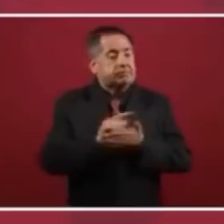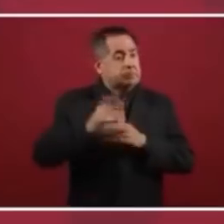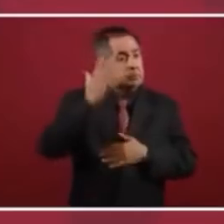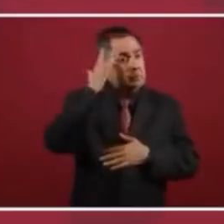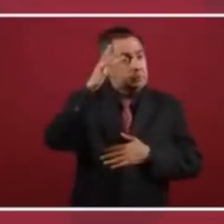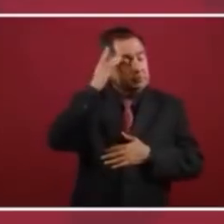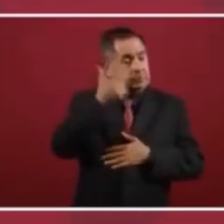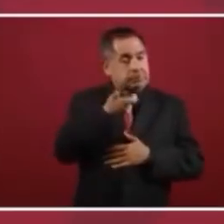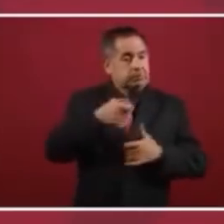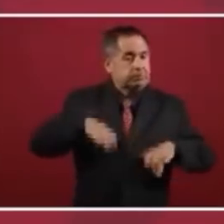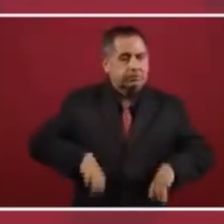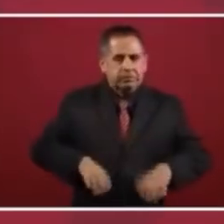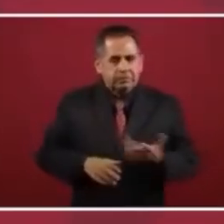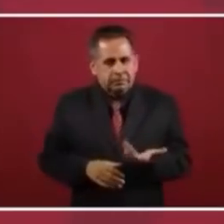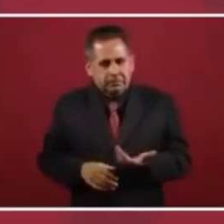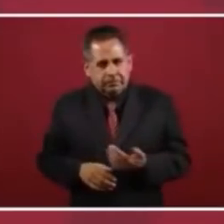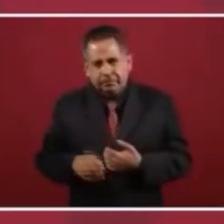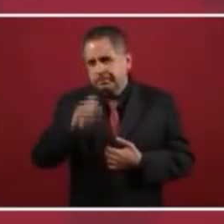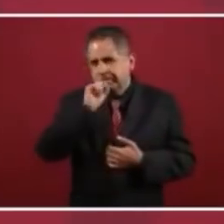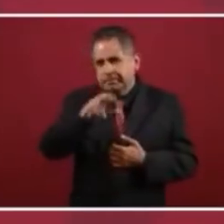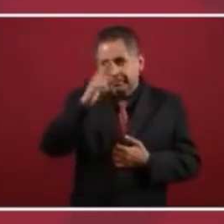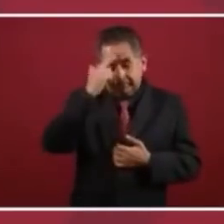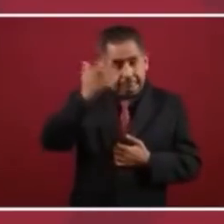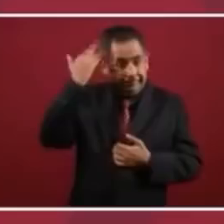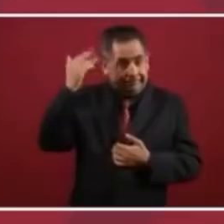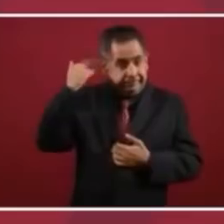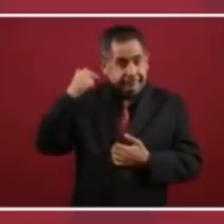Bueno, hasta los maestros de Oaxaca,